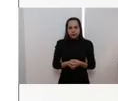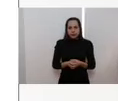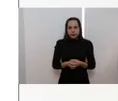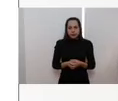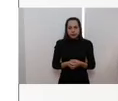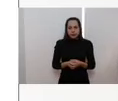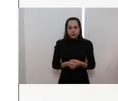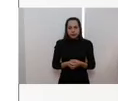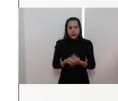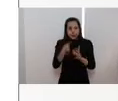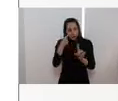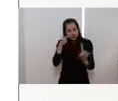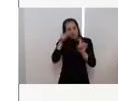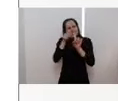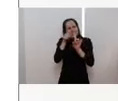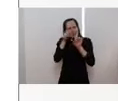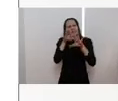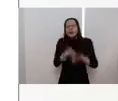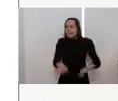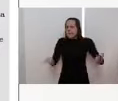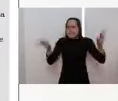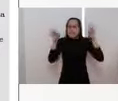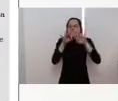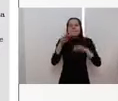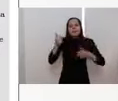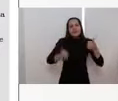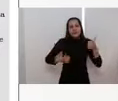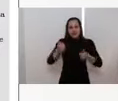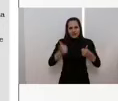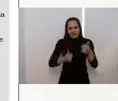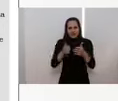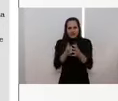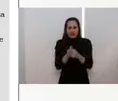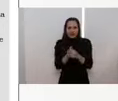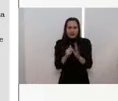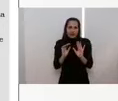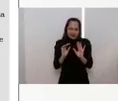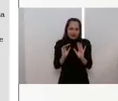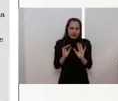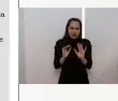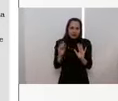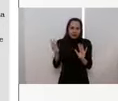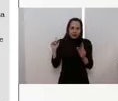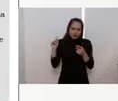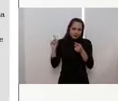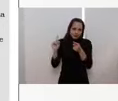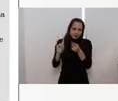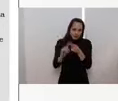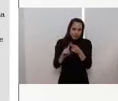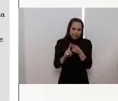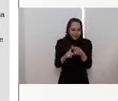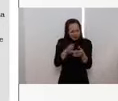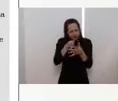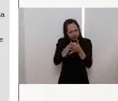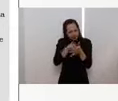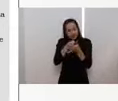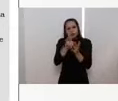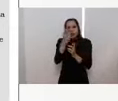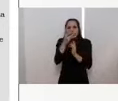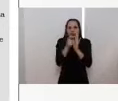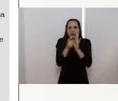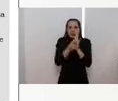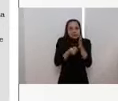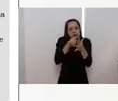un logro muy importante que fue el fruto de más de 3 vigencias trabajando lo mismo fue el haber obtenido